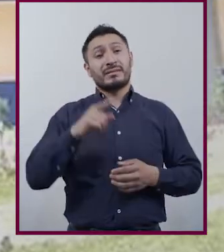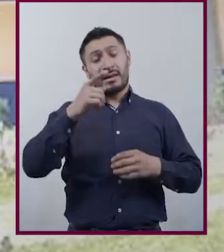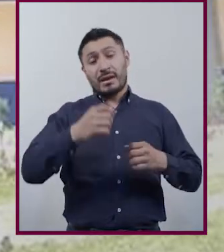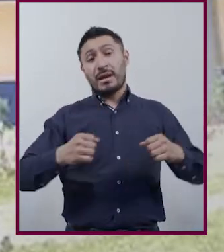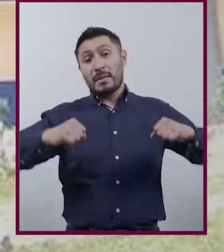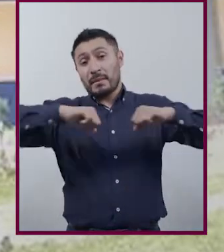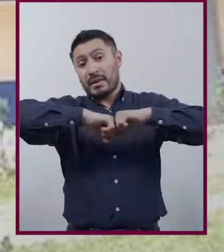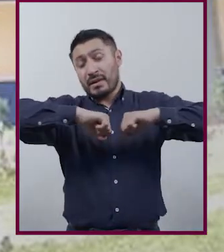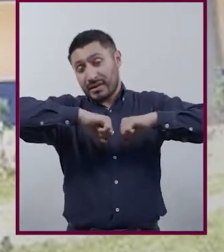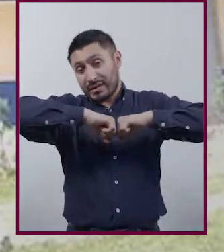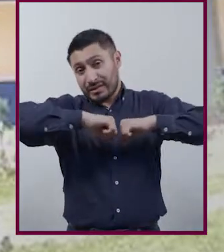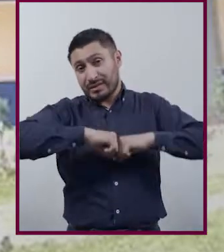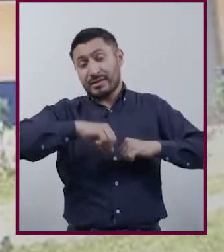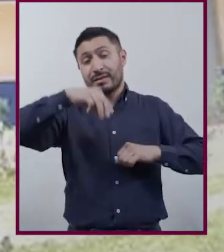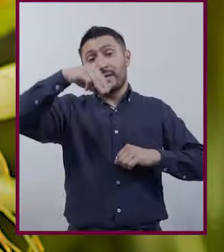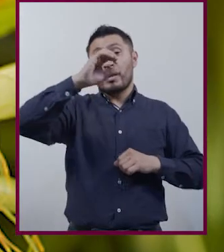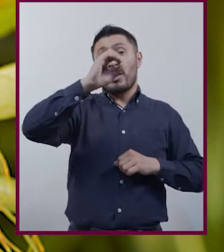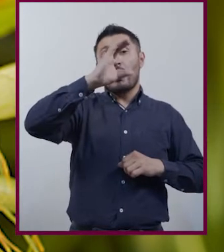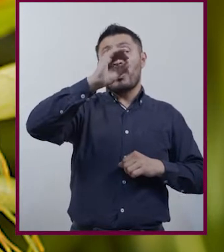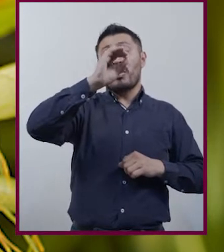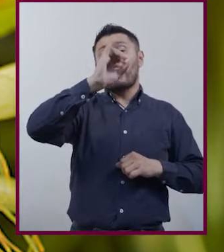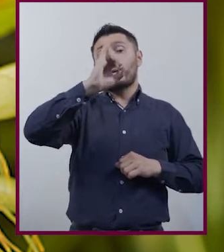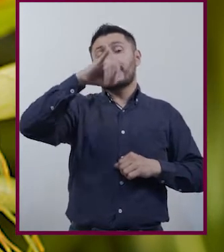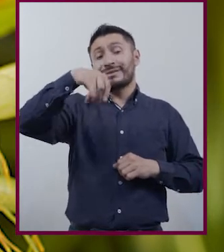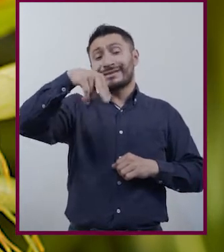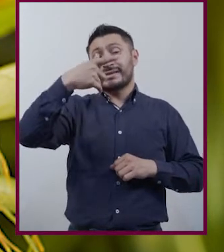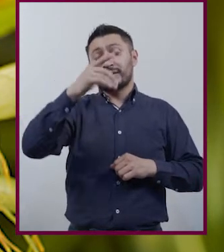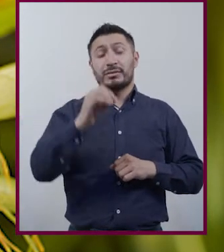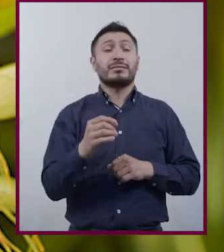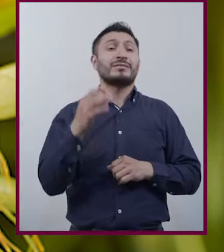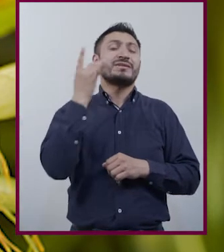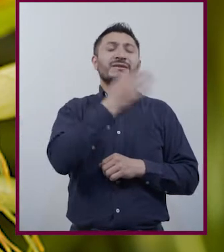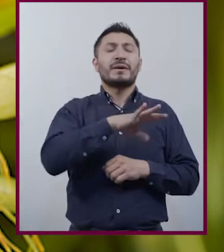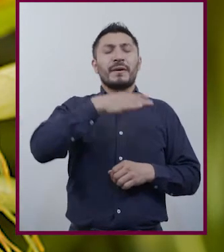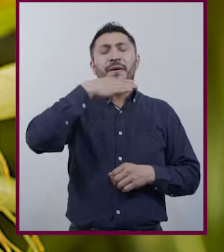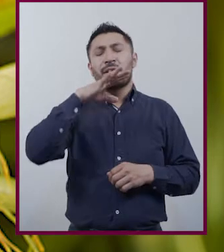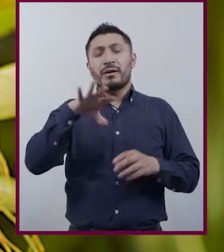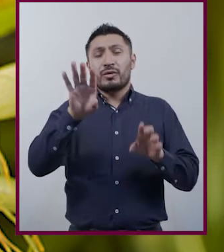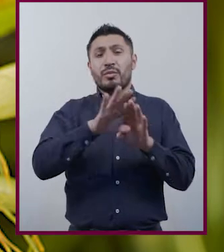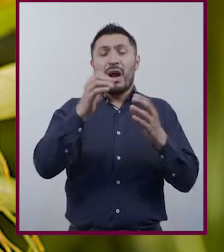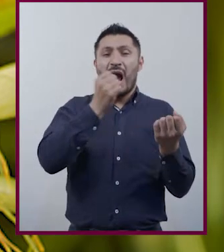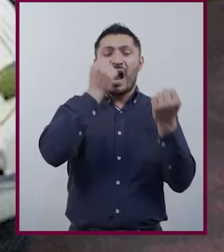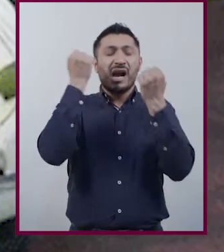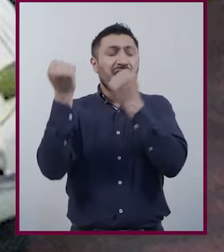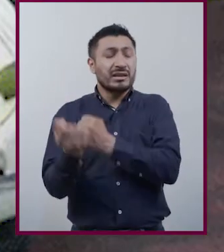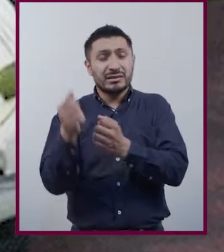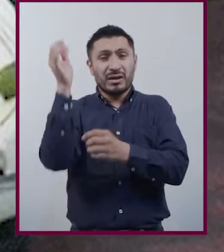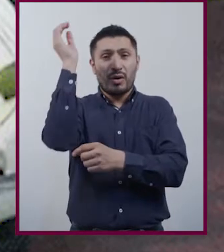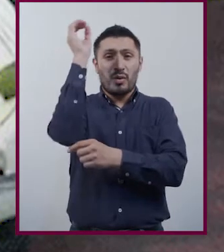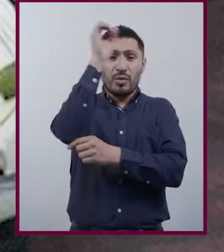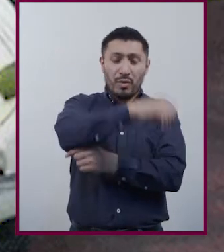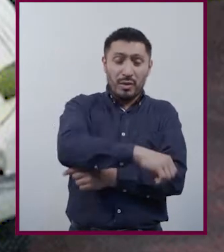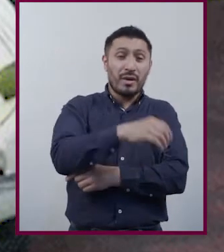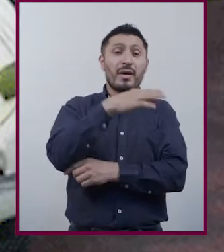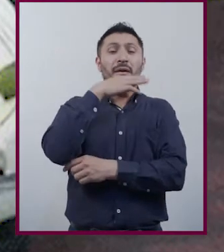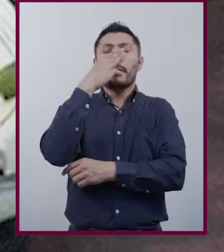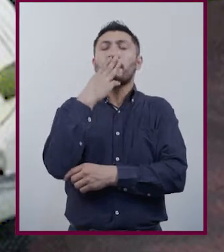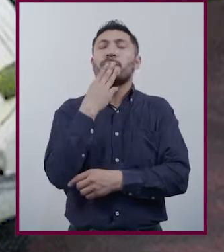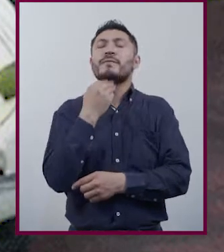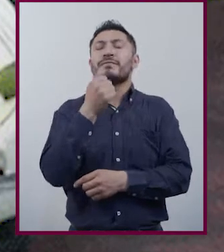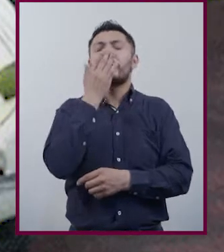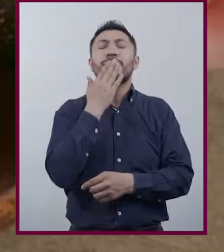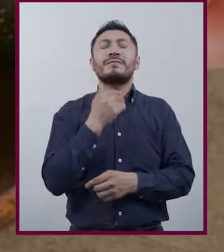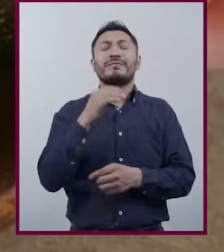frontero municipio de Ocosingo. Sabor de mazorca que dobla la caña con su peso, miel espesa y blanca de